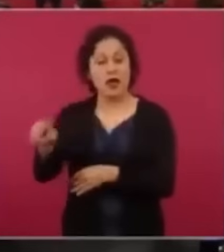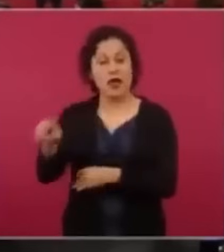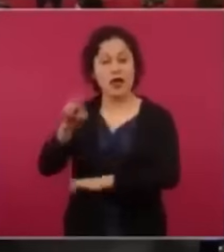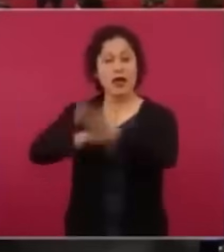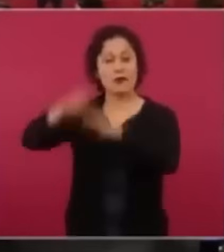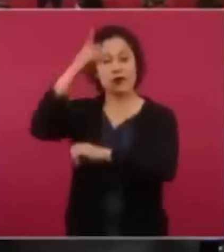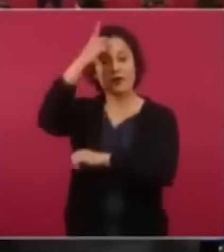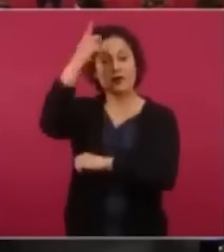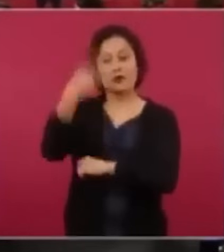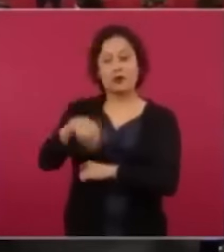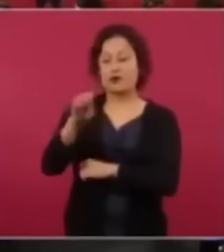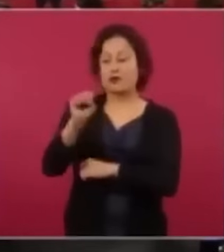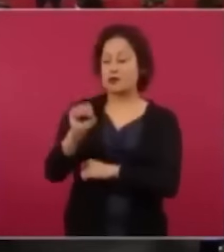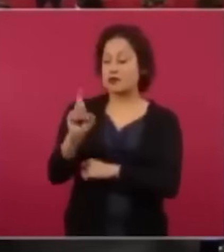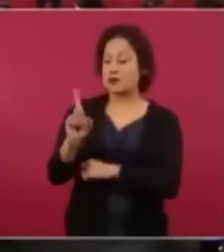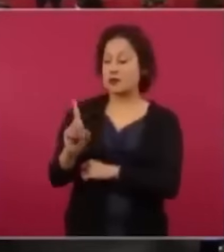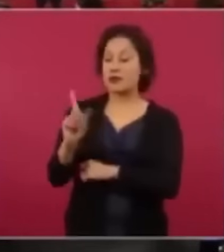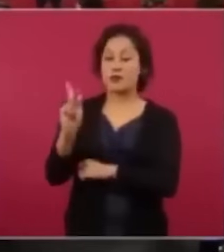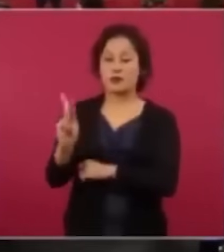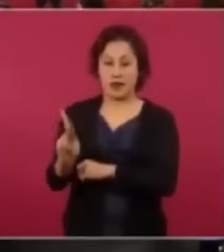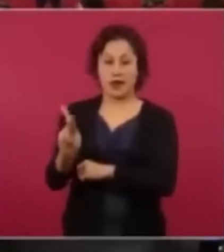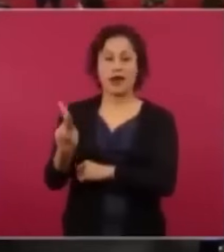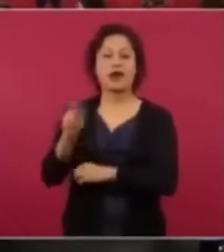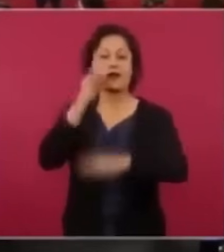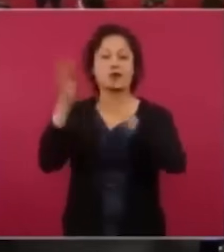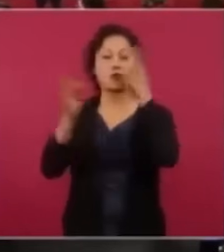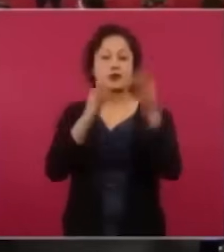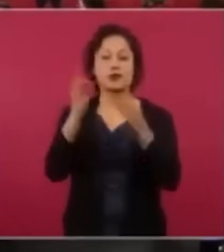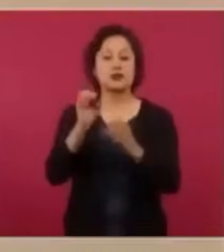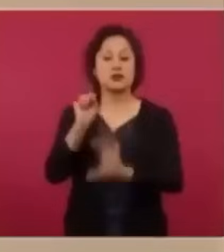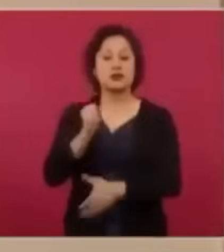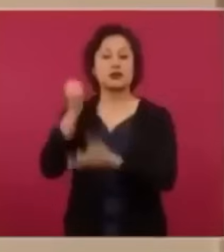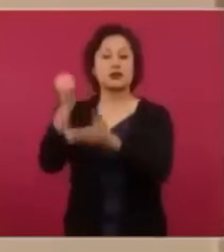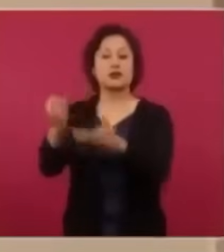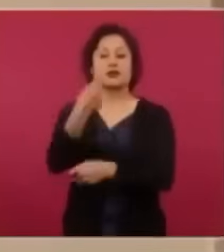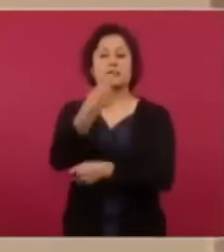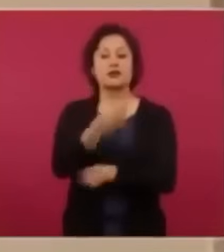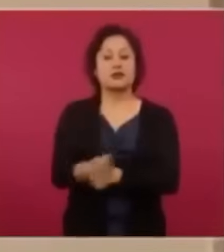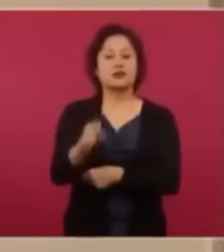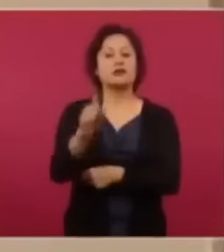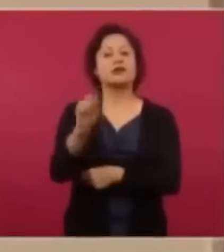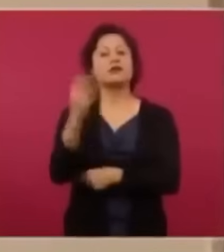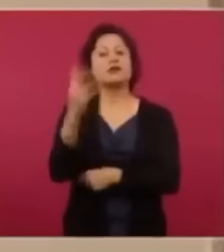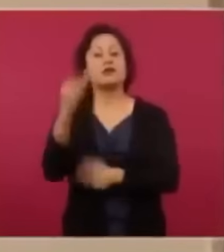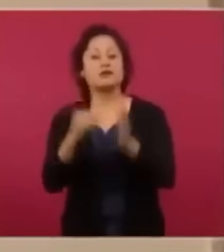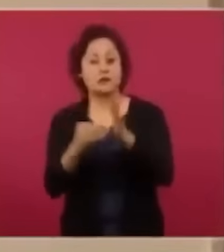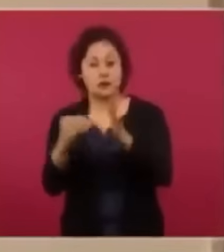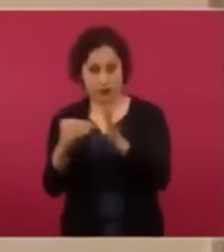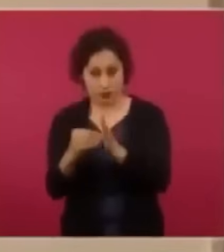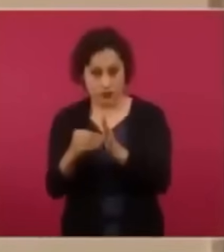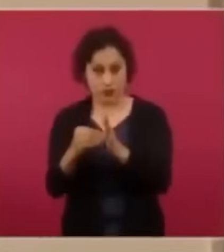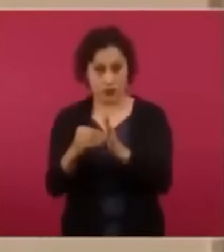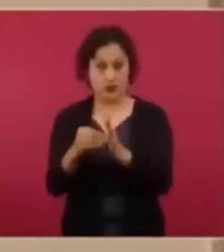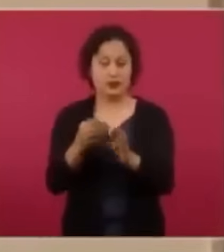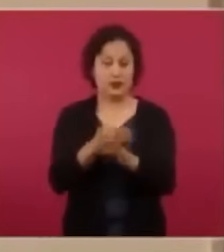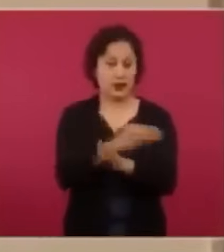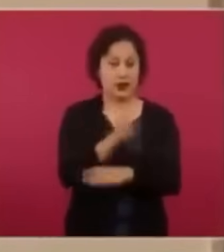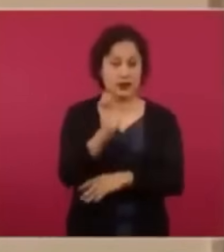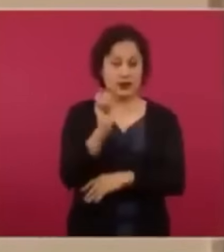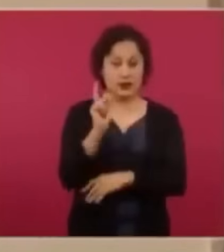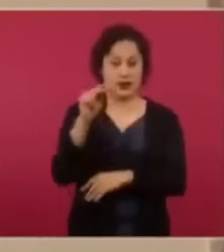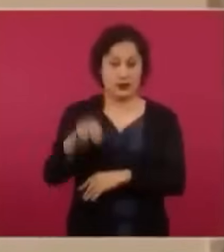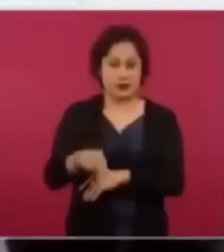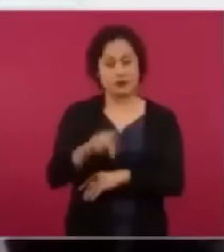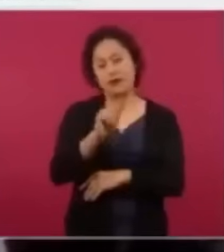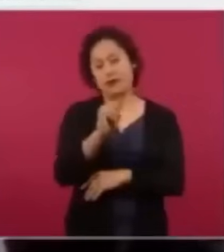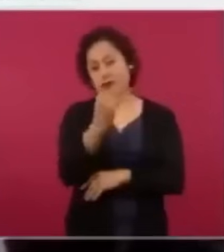SDP Noticias, que recibió 154 millones, el 99% de Peña Nieto.